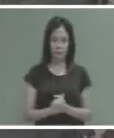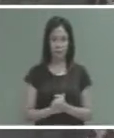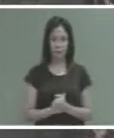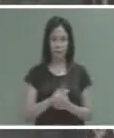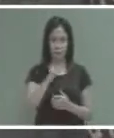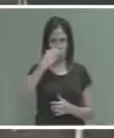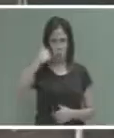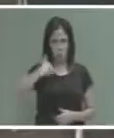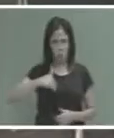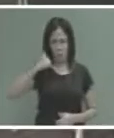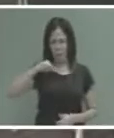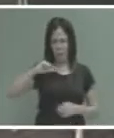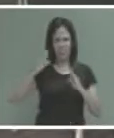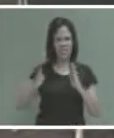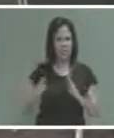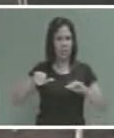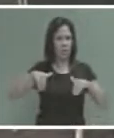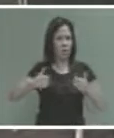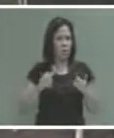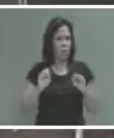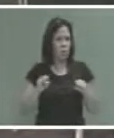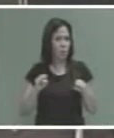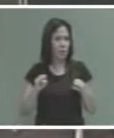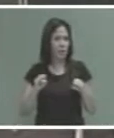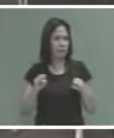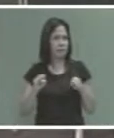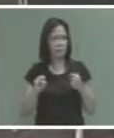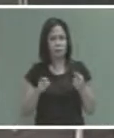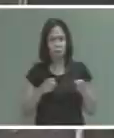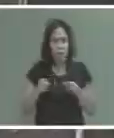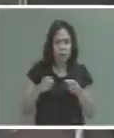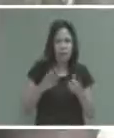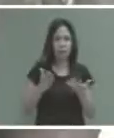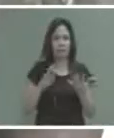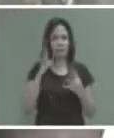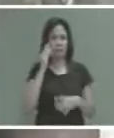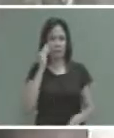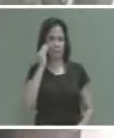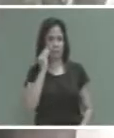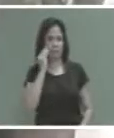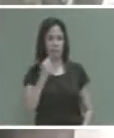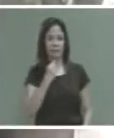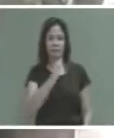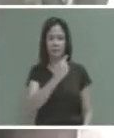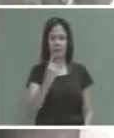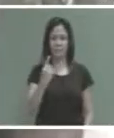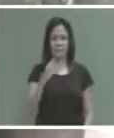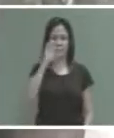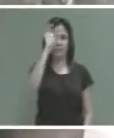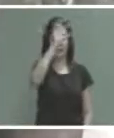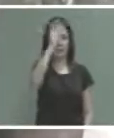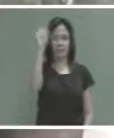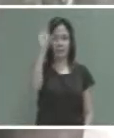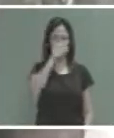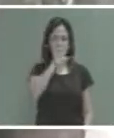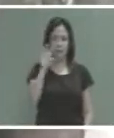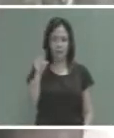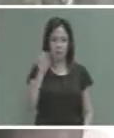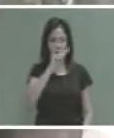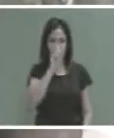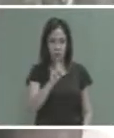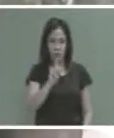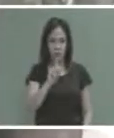Como hombre, como artista, ¿cómo recibes esta experiencia? La experiencia de la exposición. La